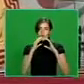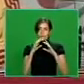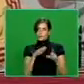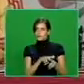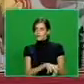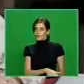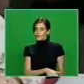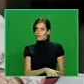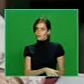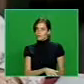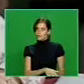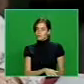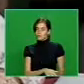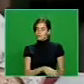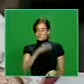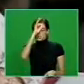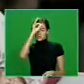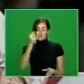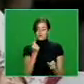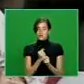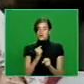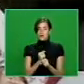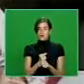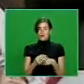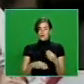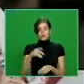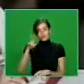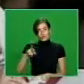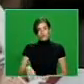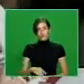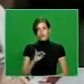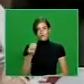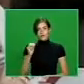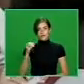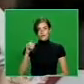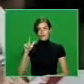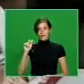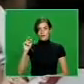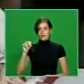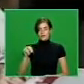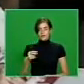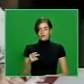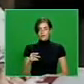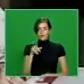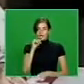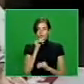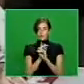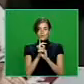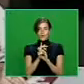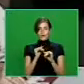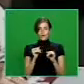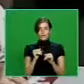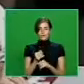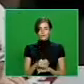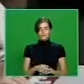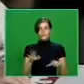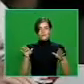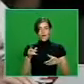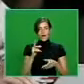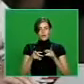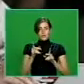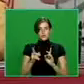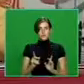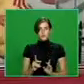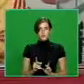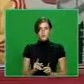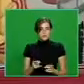comunicación ignoran los que ella hace todos los días los twitteros algunos